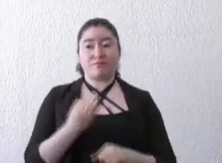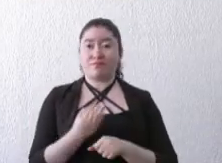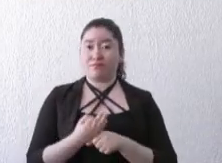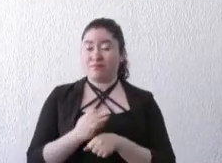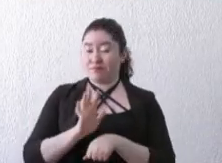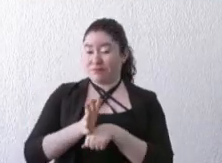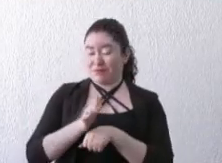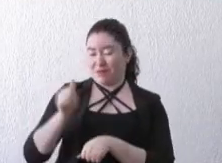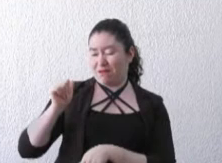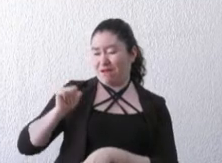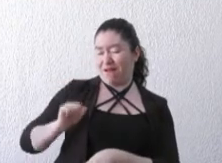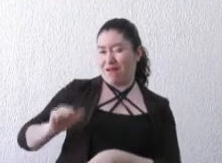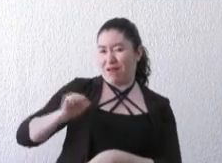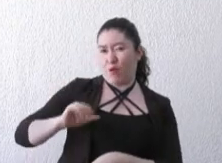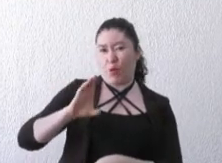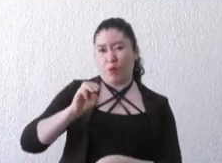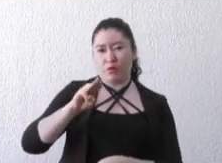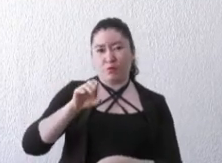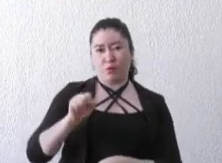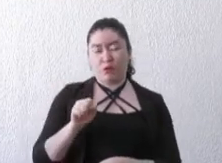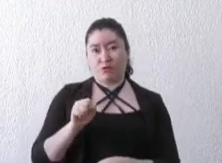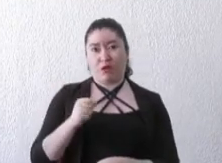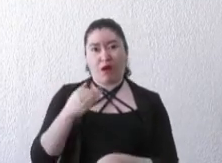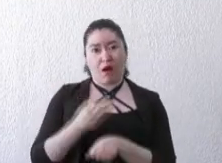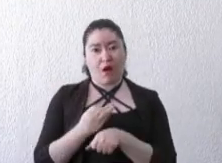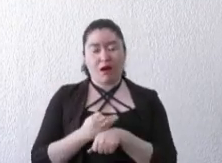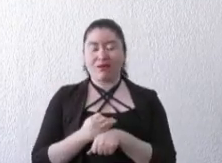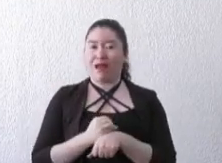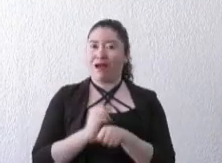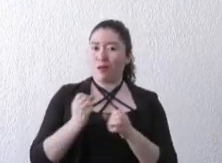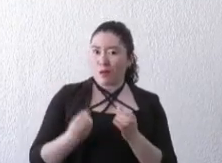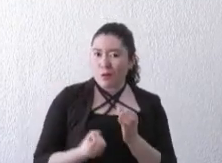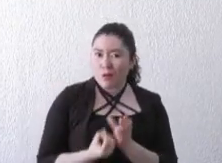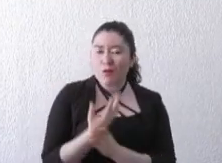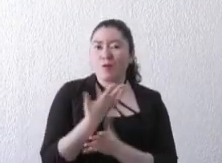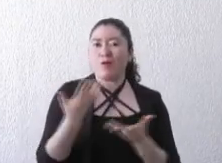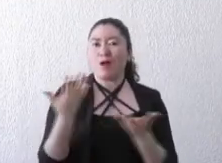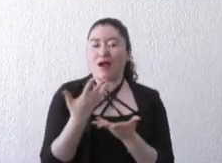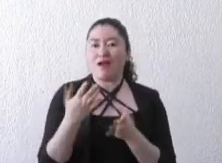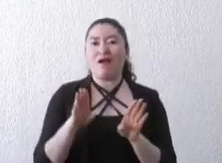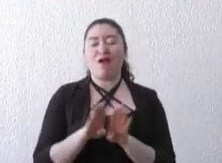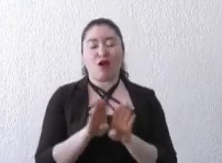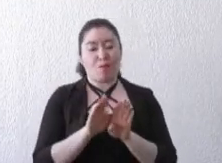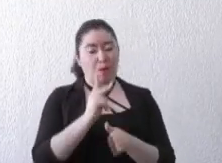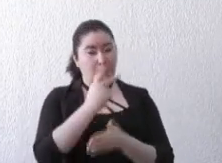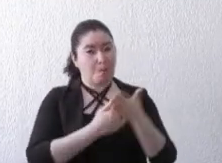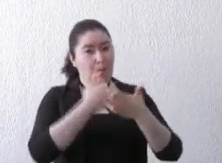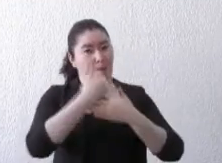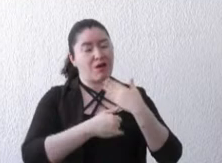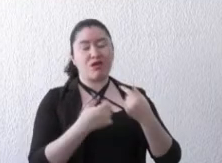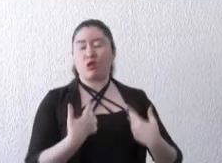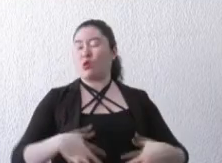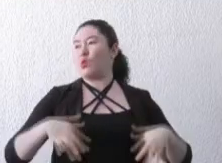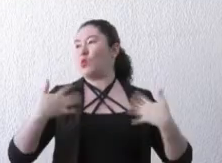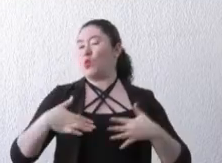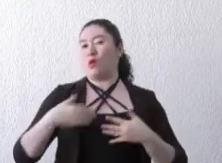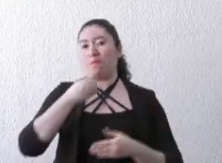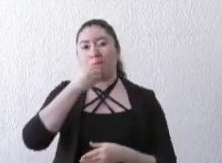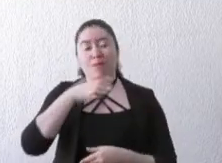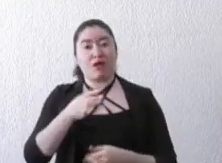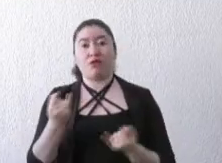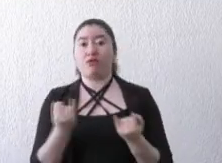Cosmos vuelve a brillar, pero esta vez con el orgullo de ser un proyecto extraordinario que cuenta con las